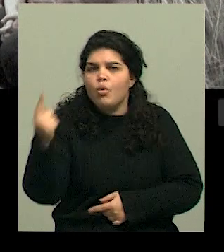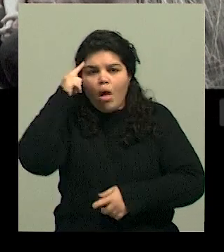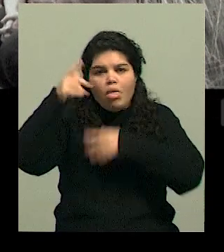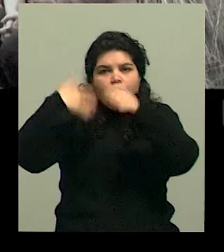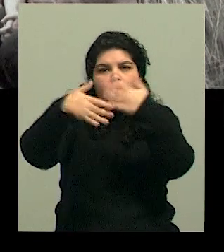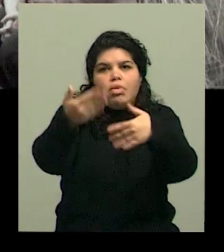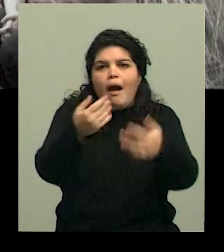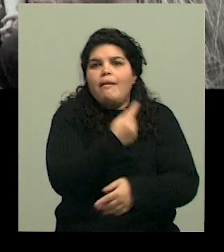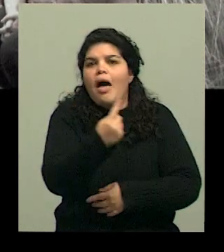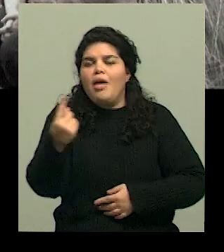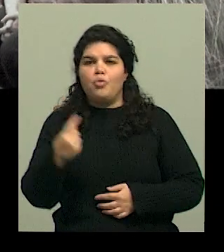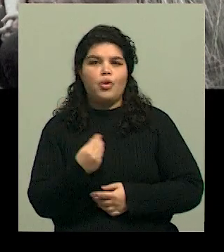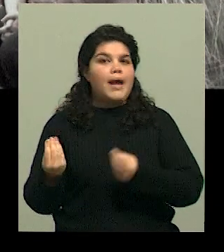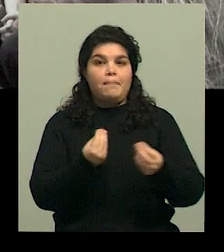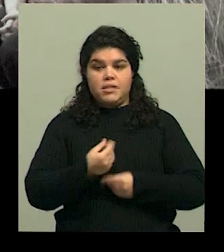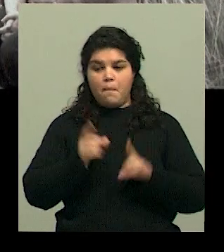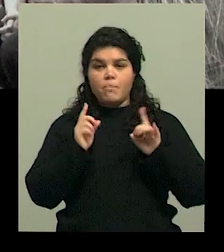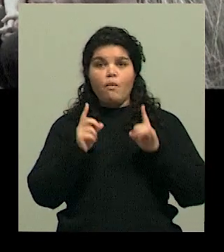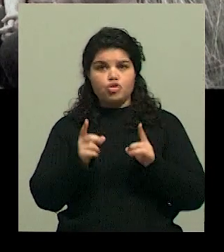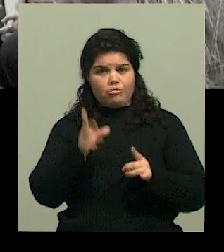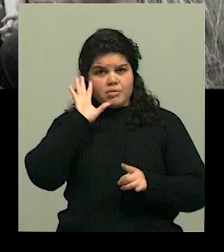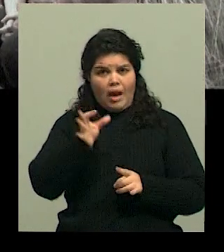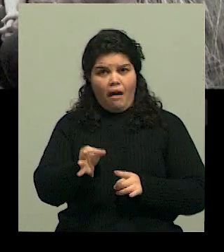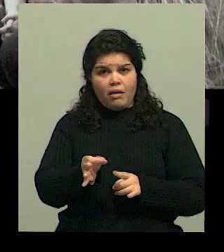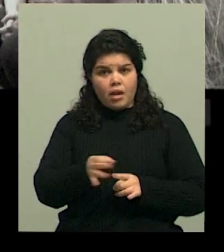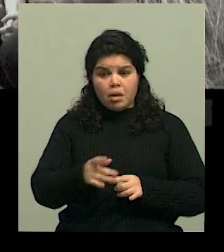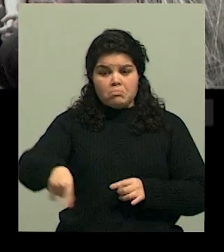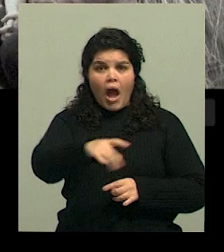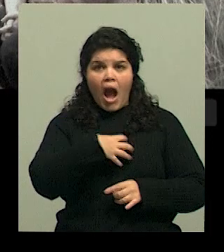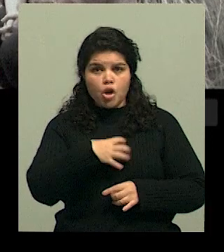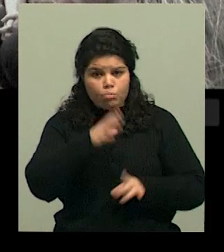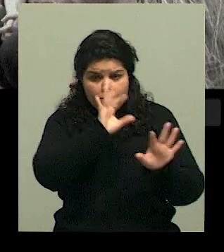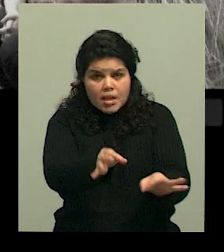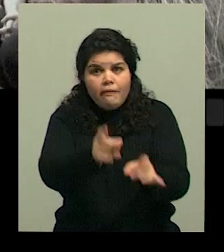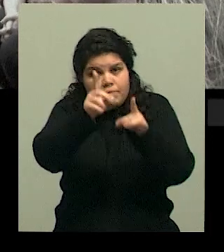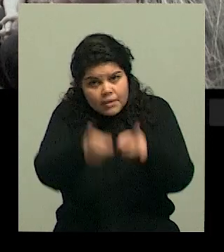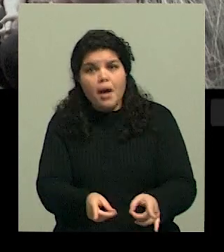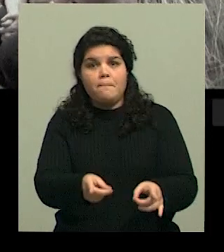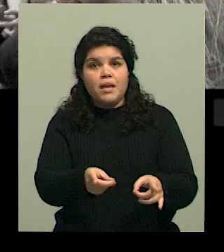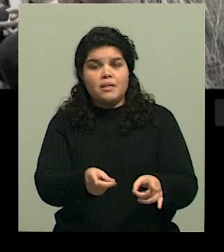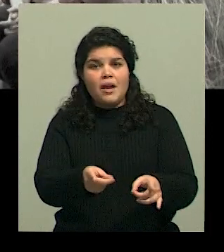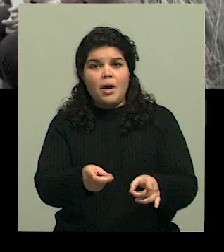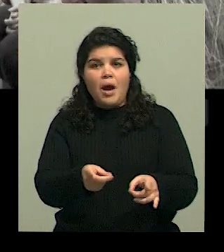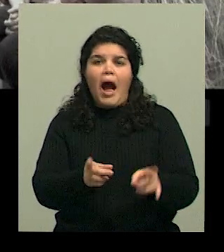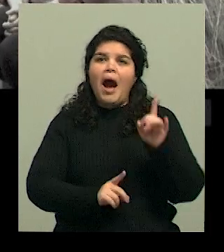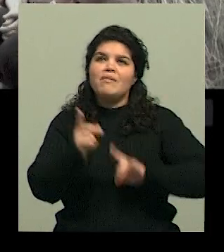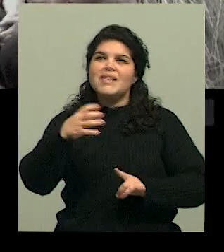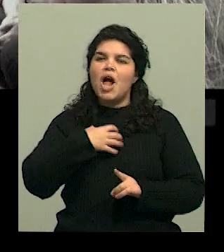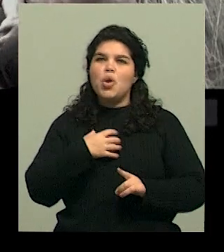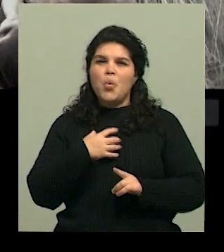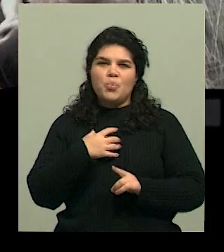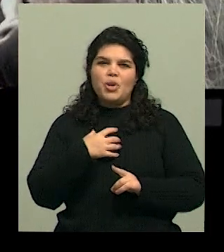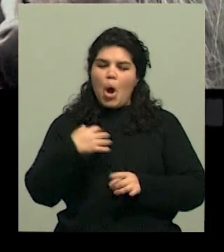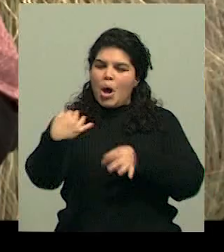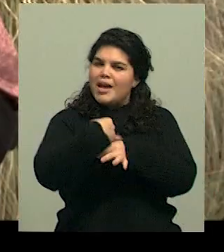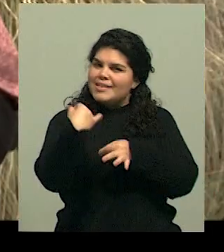quiere decir que sepamos muchísimo más que los otros, que los alumnos no sepan nada. No es así, muchas veces los alumnos no dan